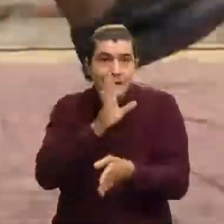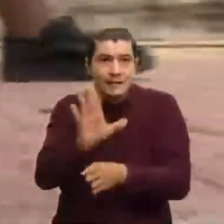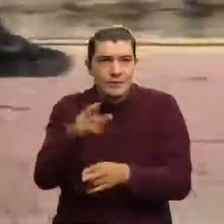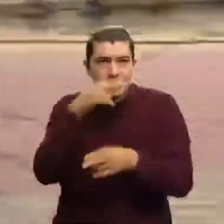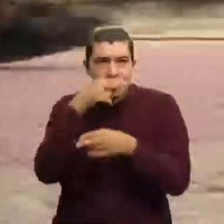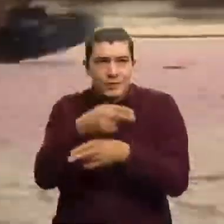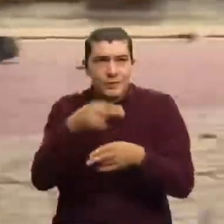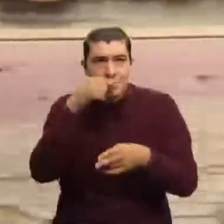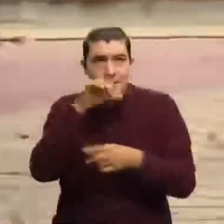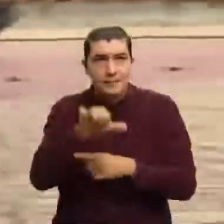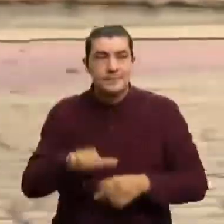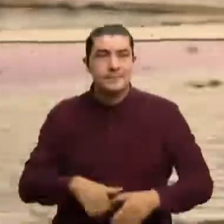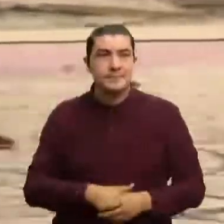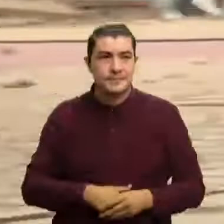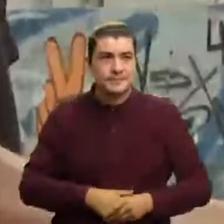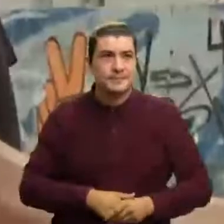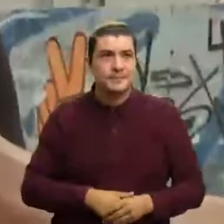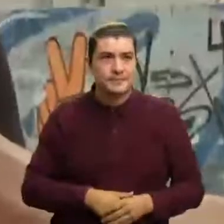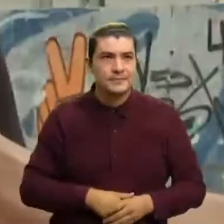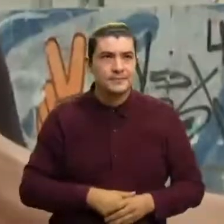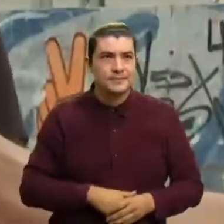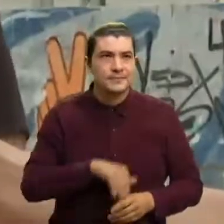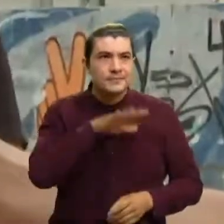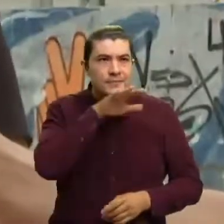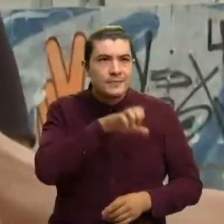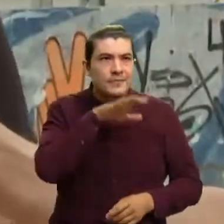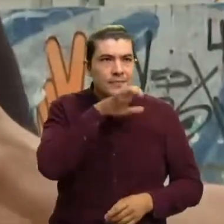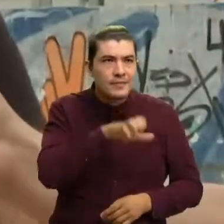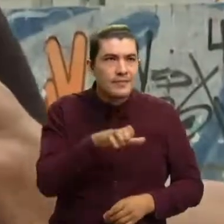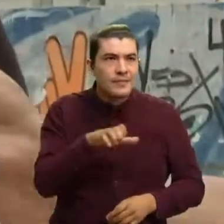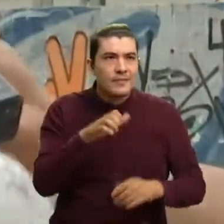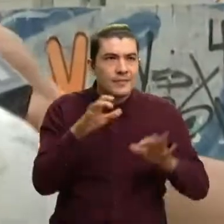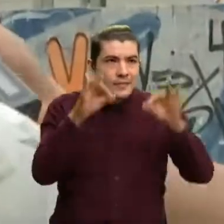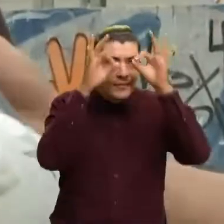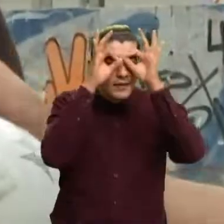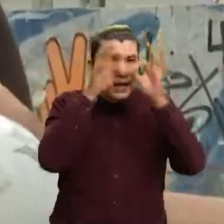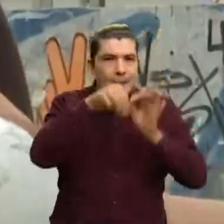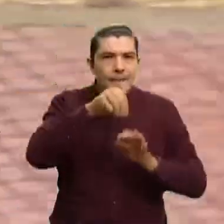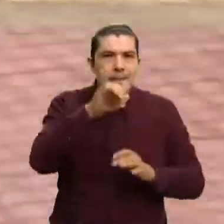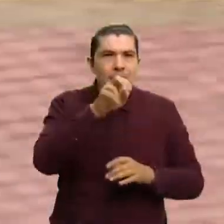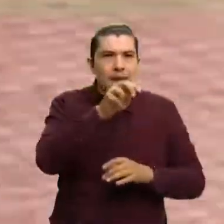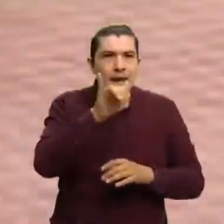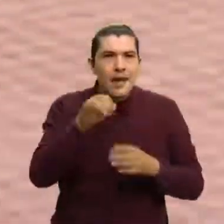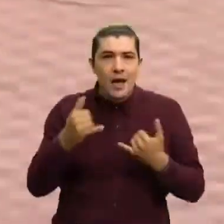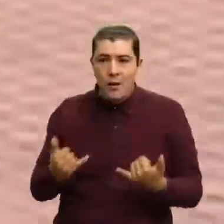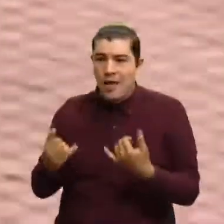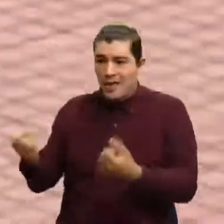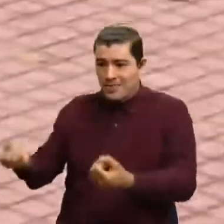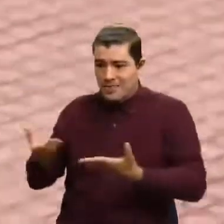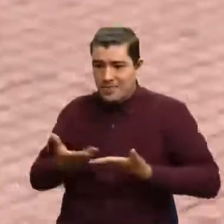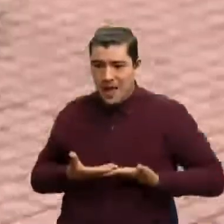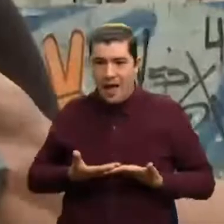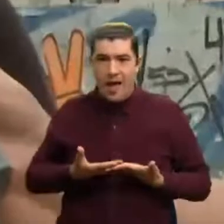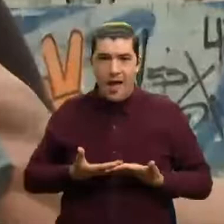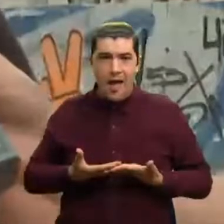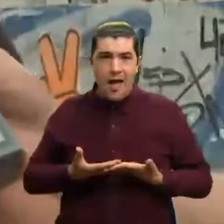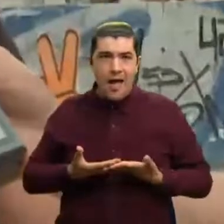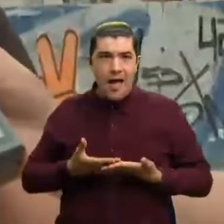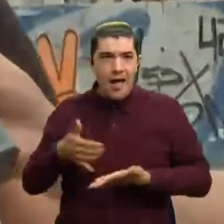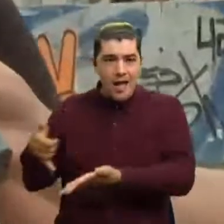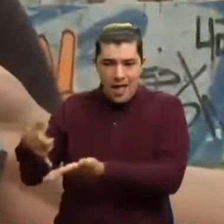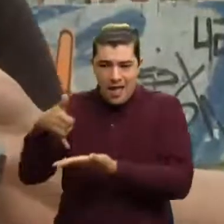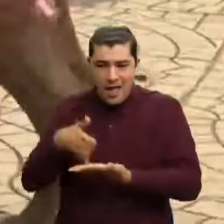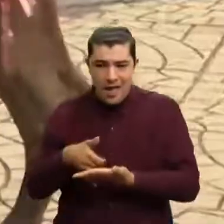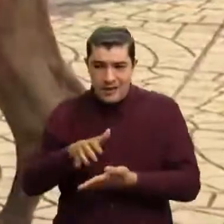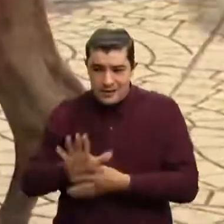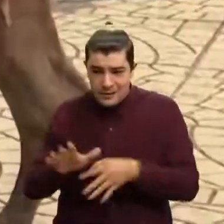más creativos. Simoneta está disfrazada de Minnie, estoy re feliz porque nos dieron este premio en el concurso de disfraces. Esa